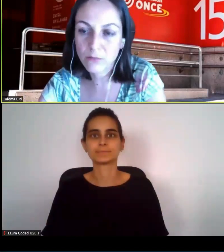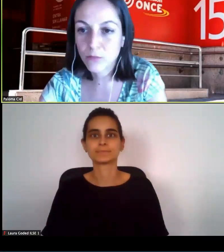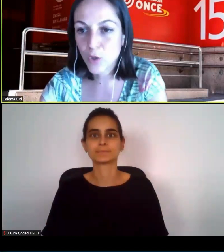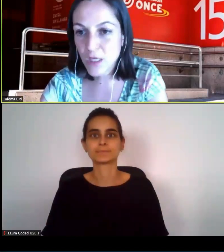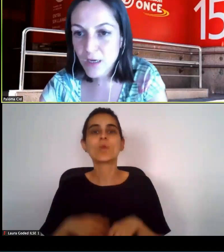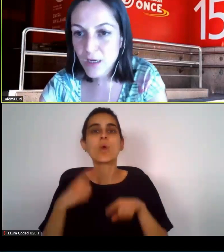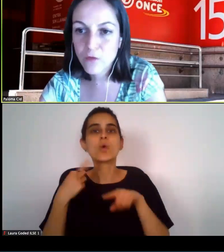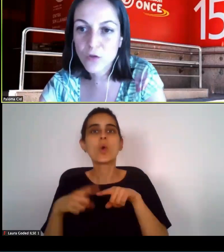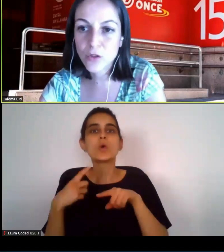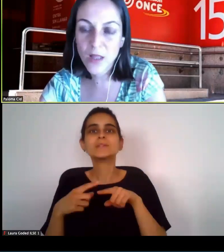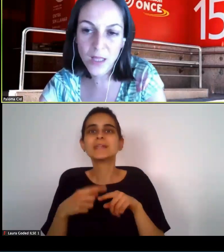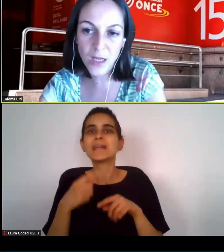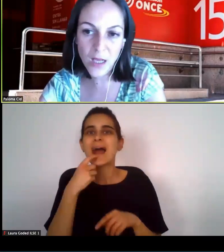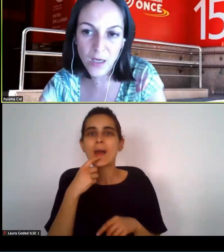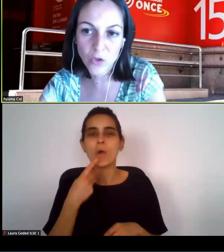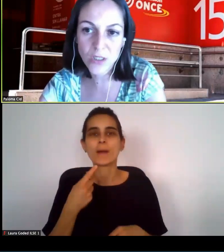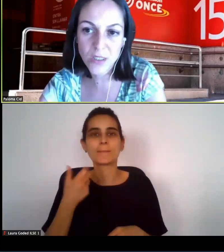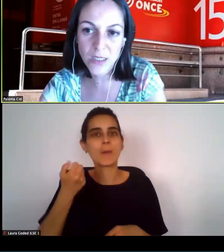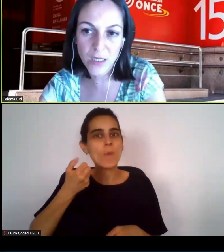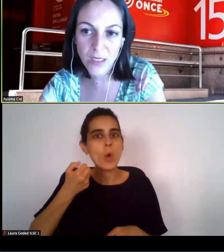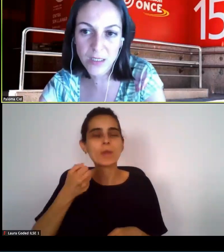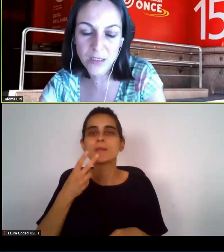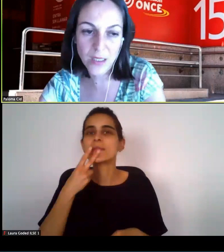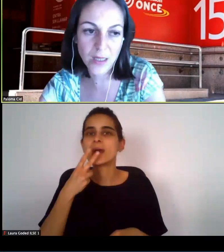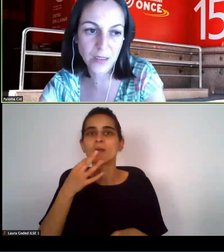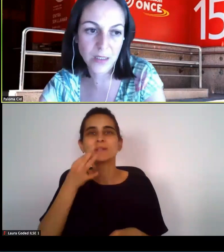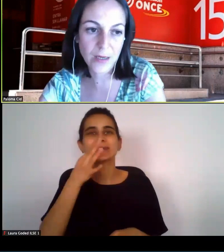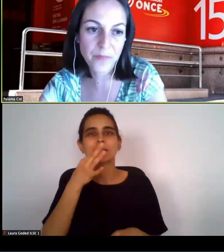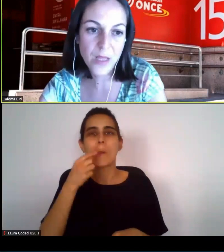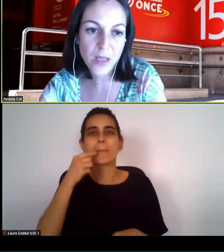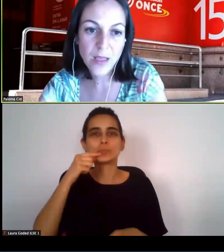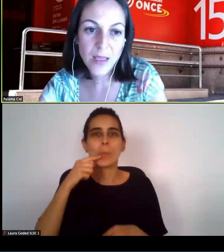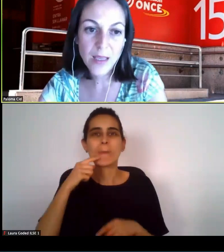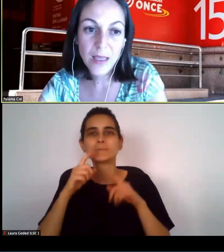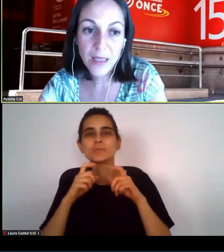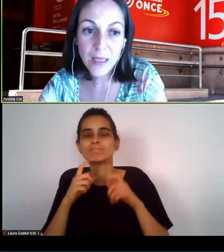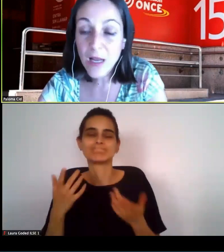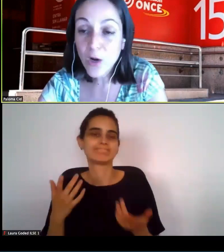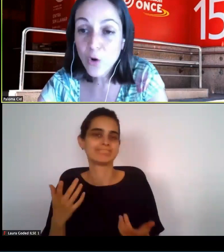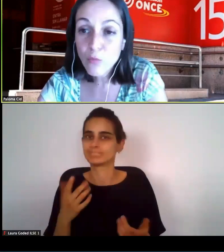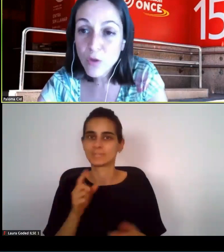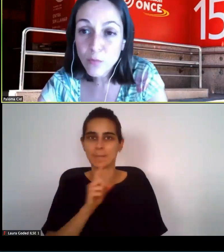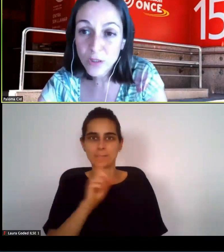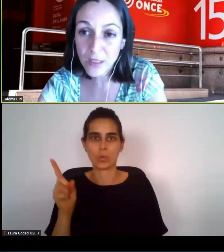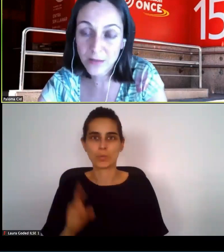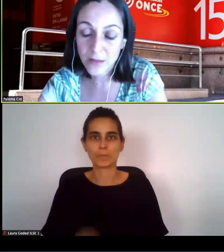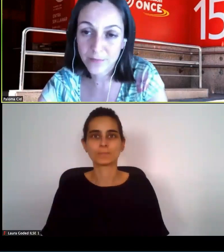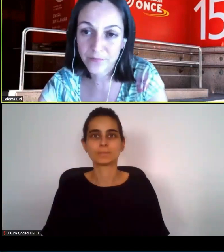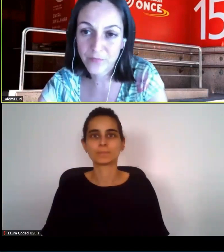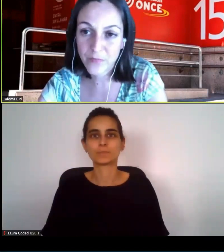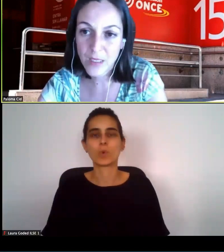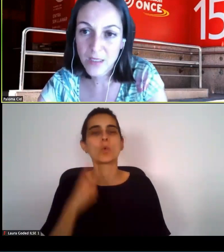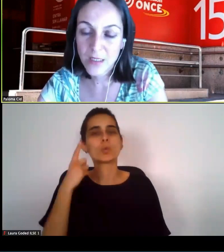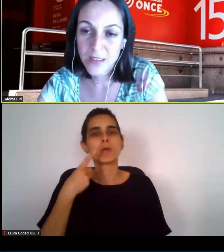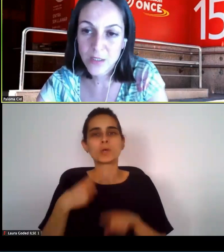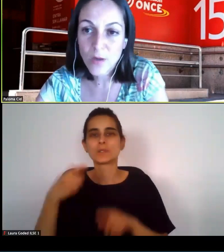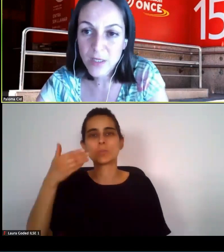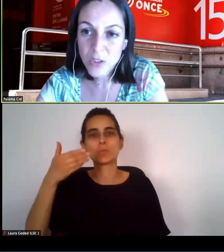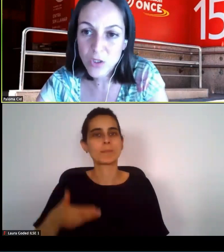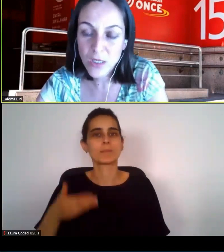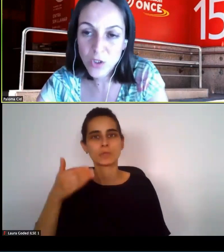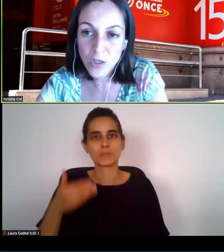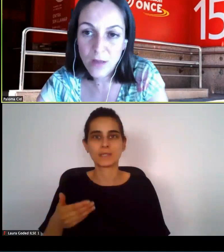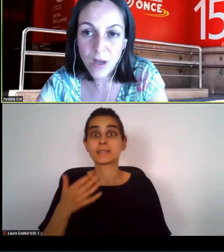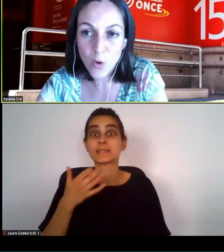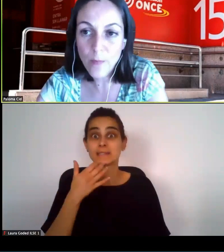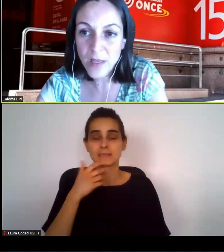boca, bolígrafos, cigarros, chicles, etc. Y algo muy importante, si una